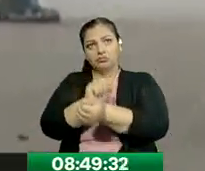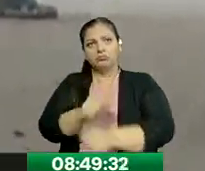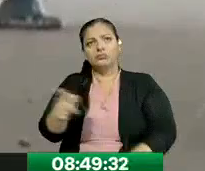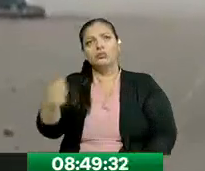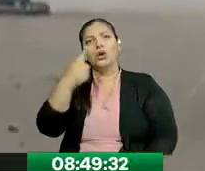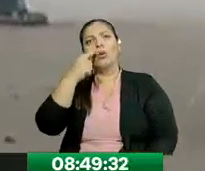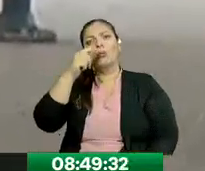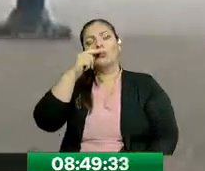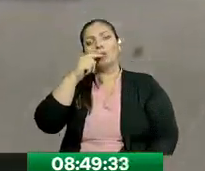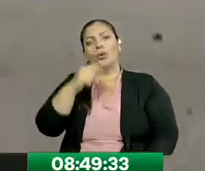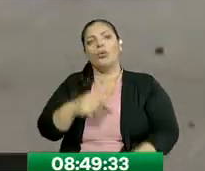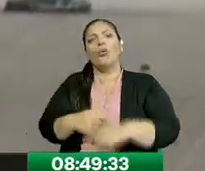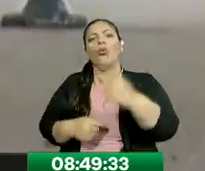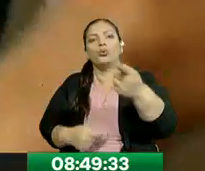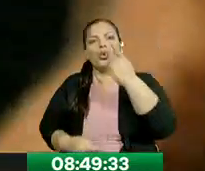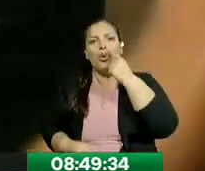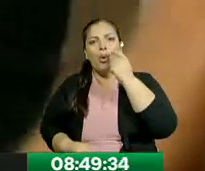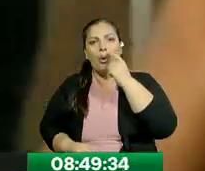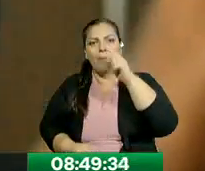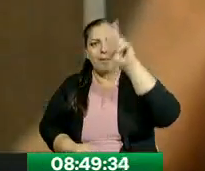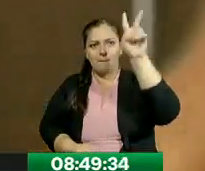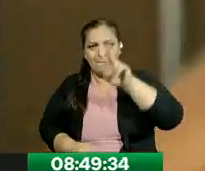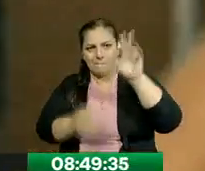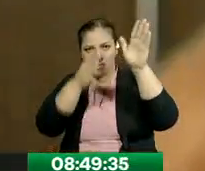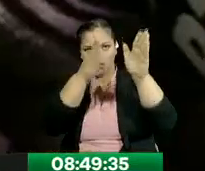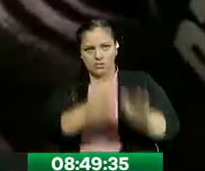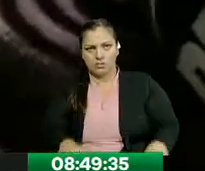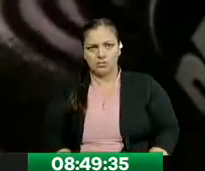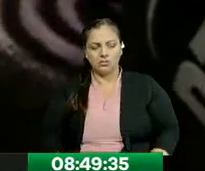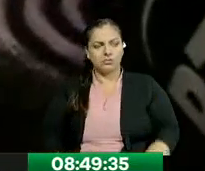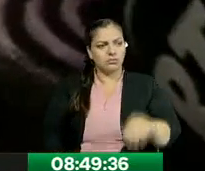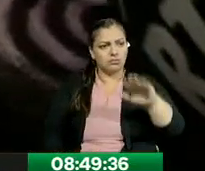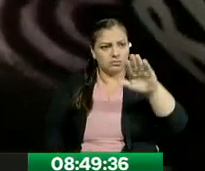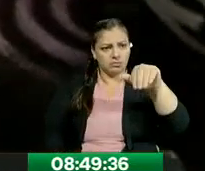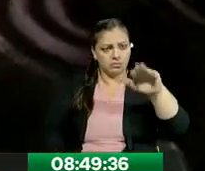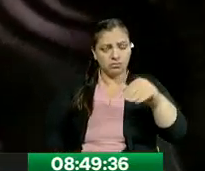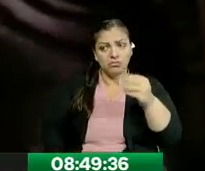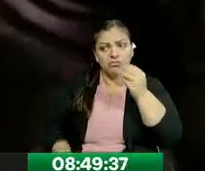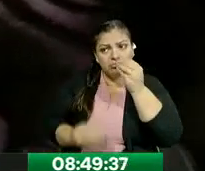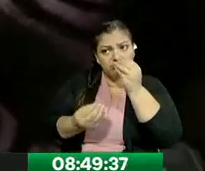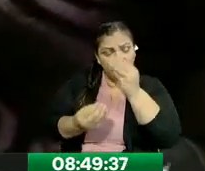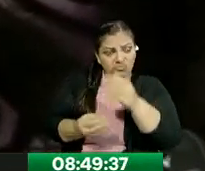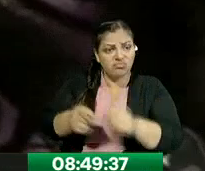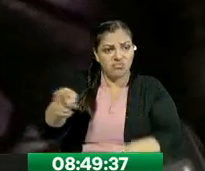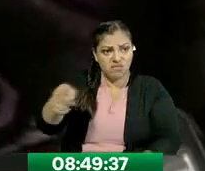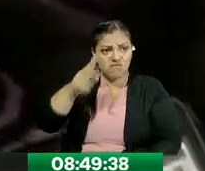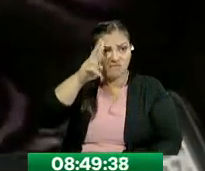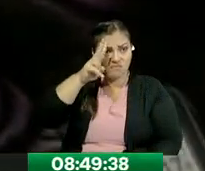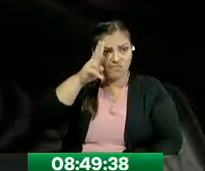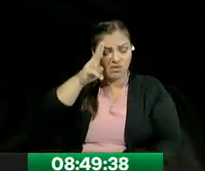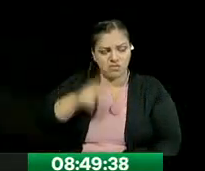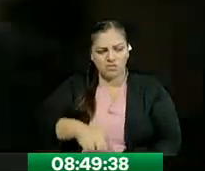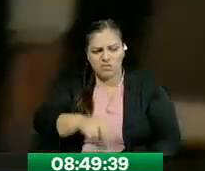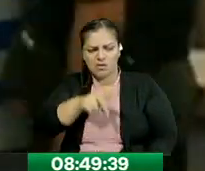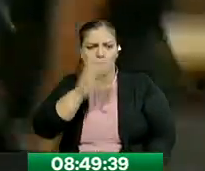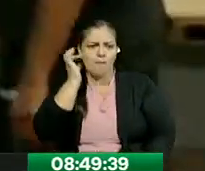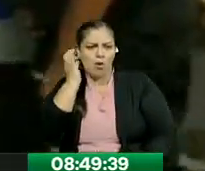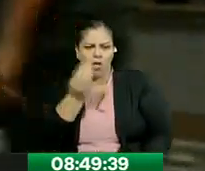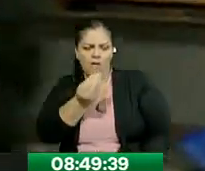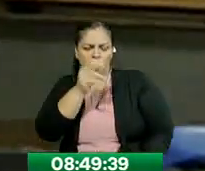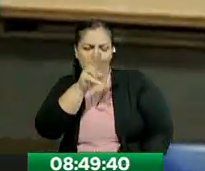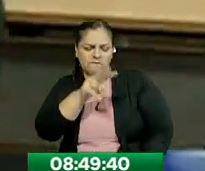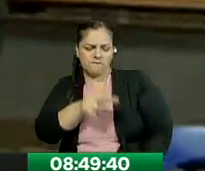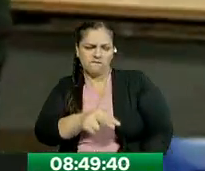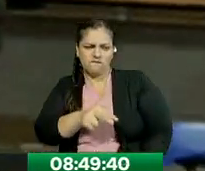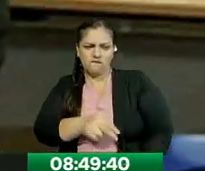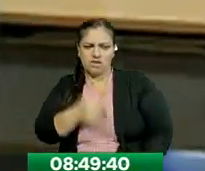nacionalidad venezolana avisó lo que estaba grabando este ciudadano. Tuve que sacarle como dos veces el teléfono de la mano para que no vaya a